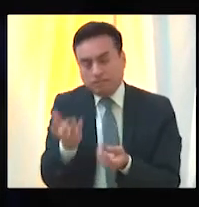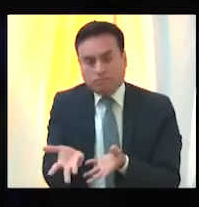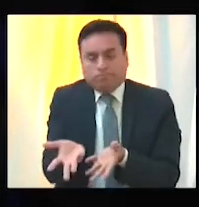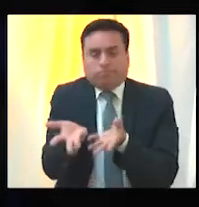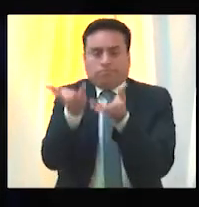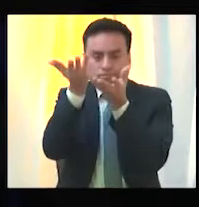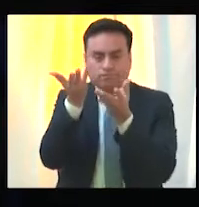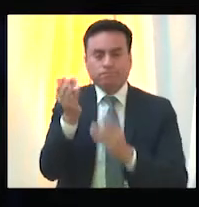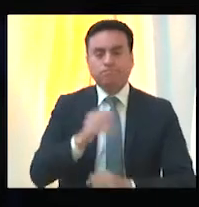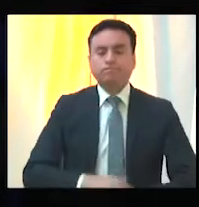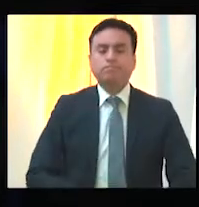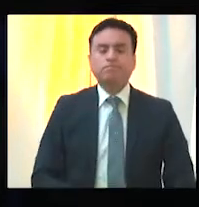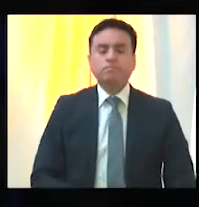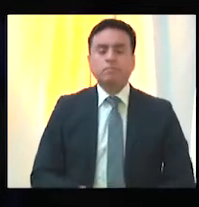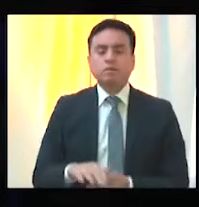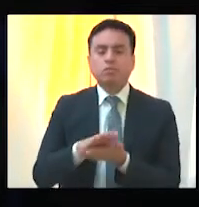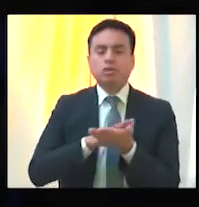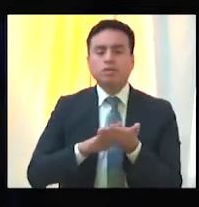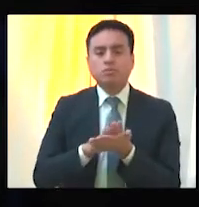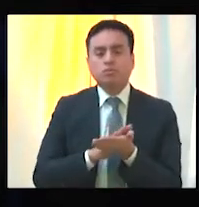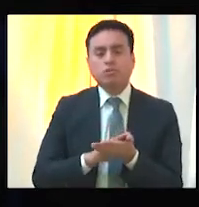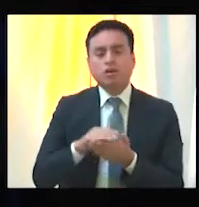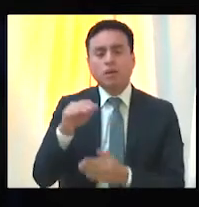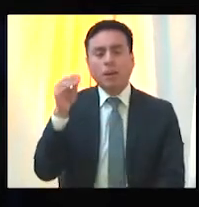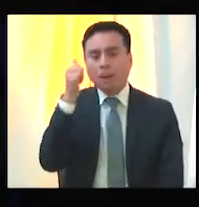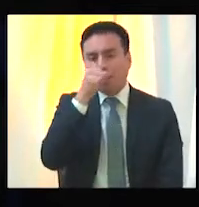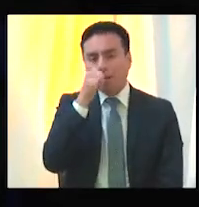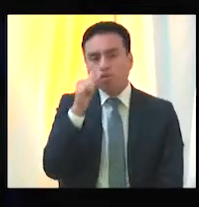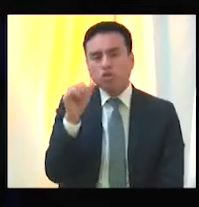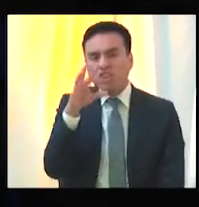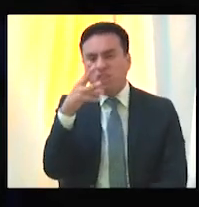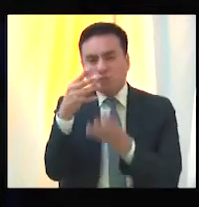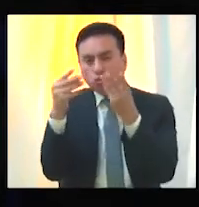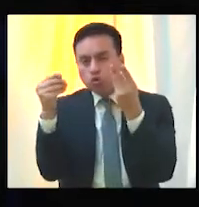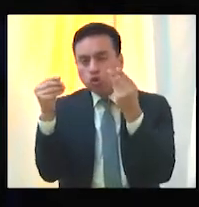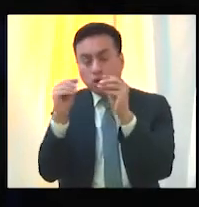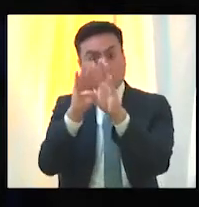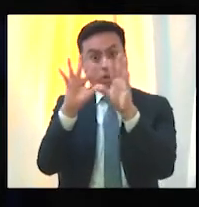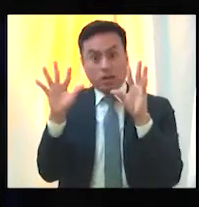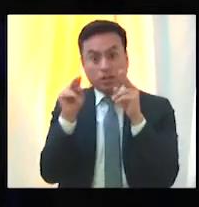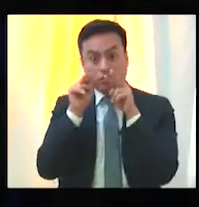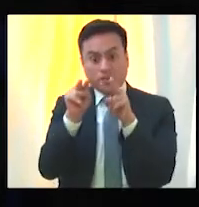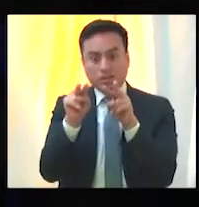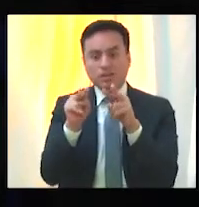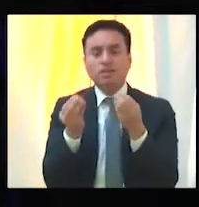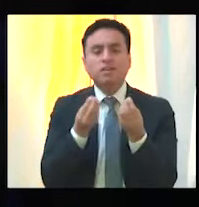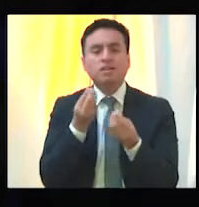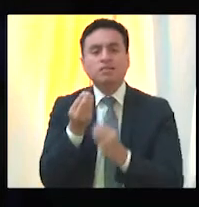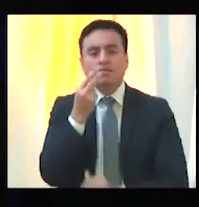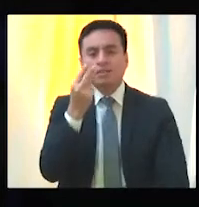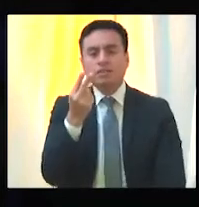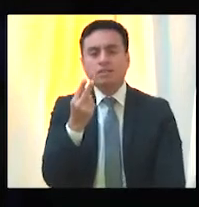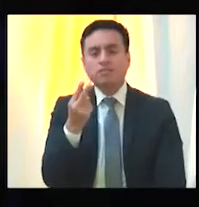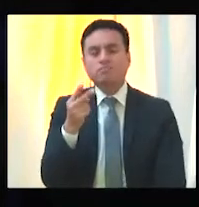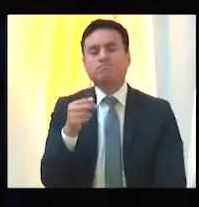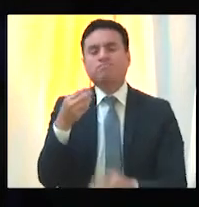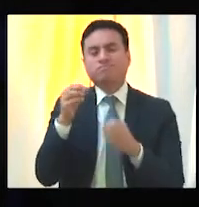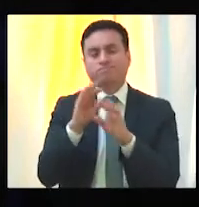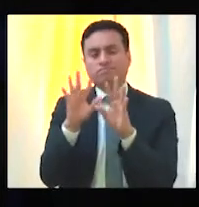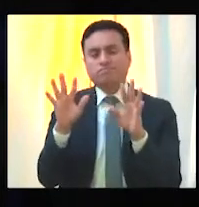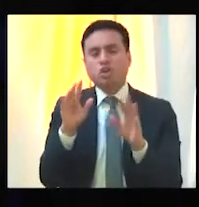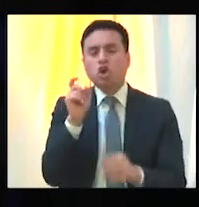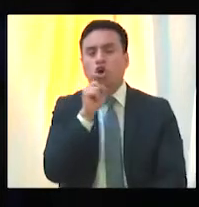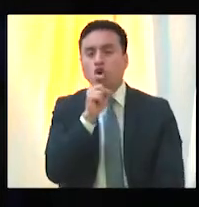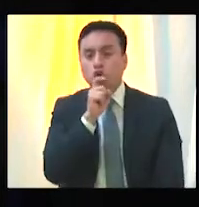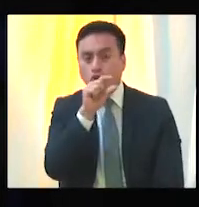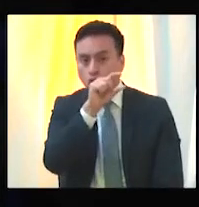gases con efecto invernadero. Por ejemplo, el manchón que veíamos medio difuso ahora se ve más claro y fíjense que abarca fundamentalmente el color